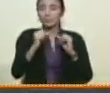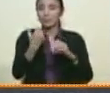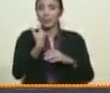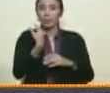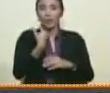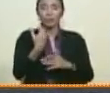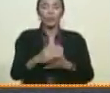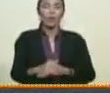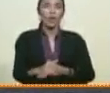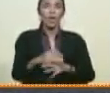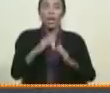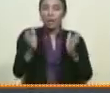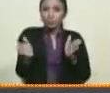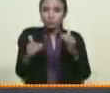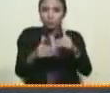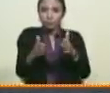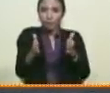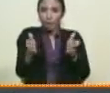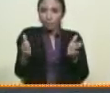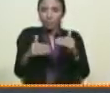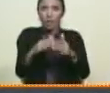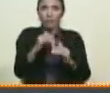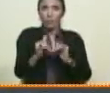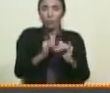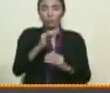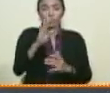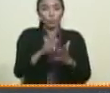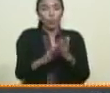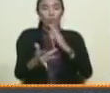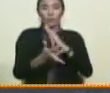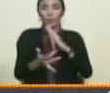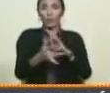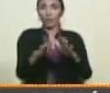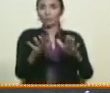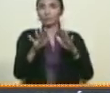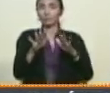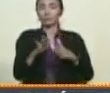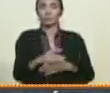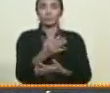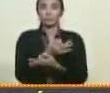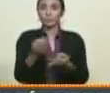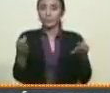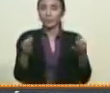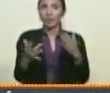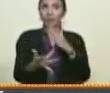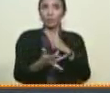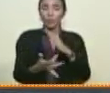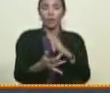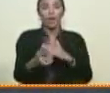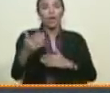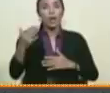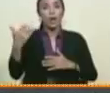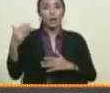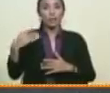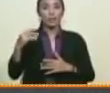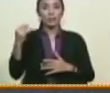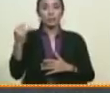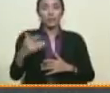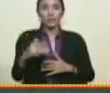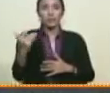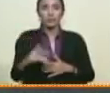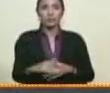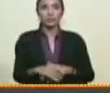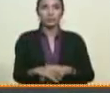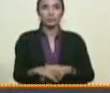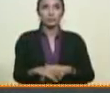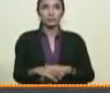incubadoras incubadoras es de última generación un equipamiento que cabe resaltar que son bastante costosos son bastantes costosos y bueno